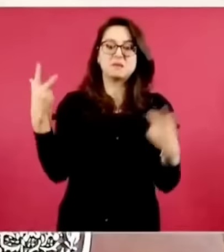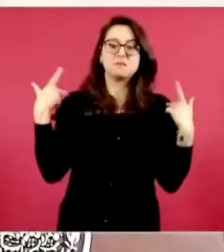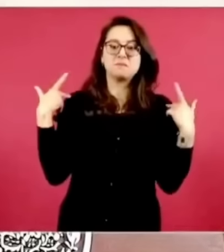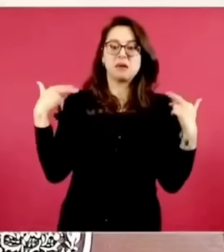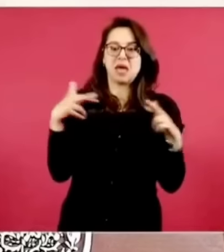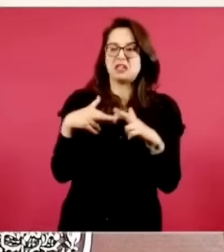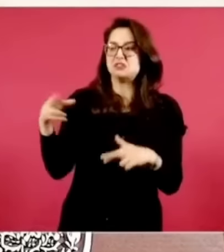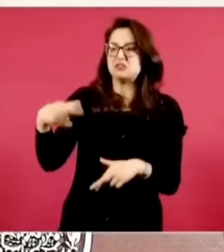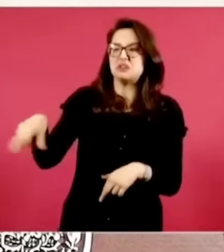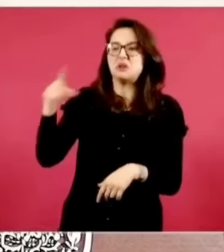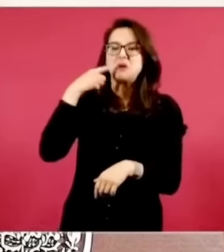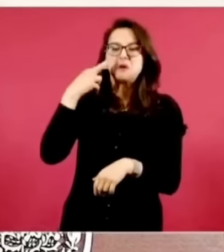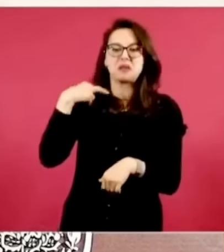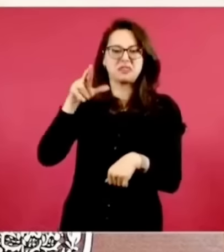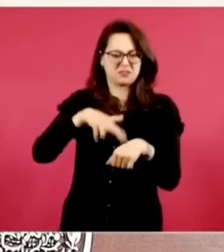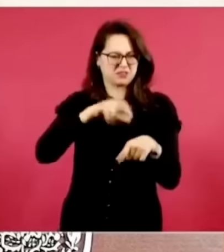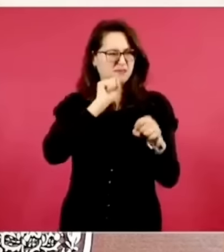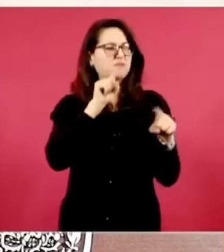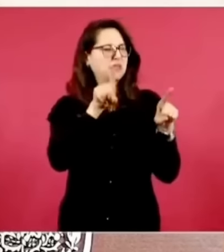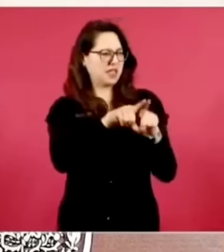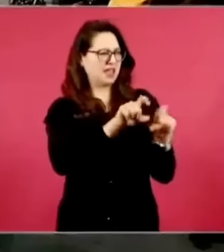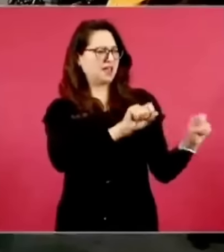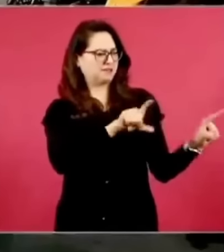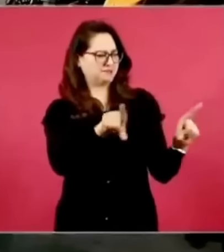delincuentes ponlo